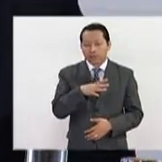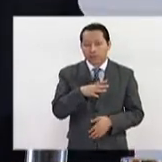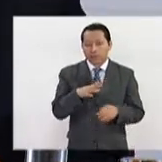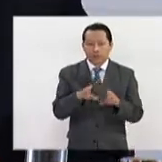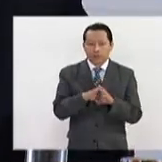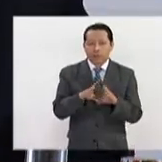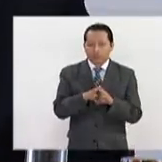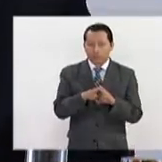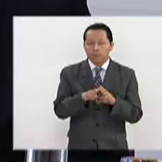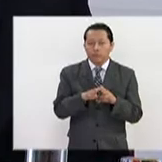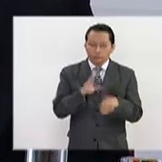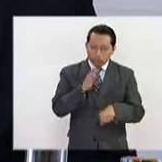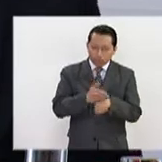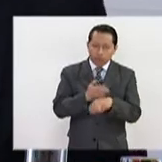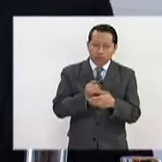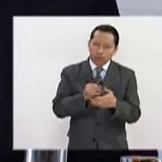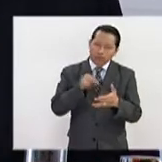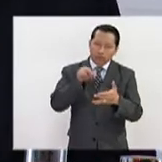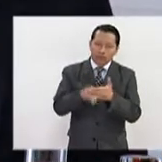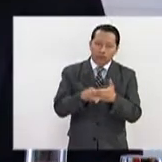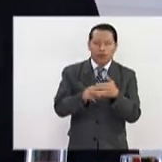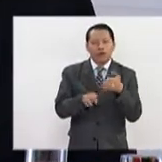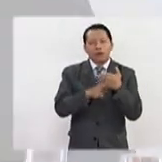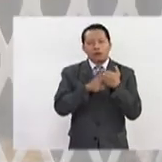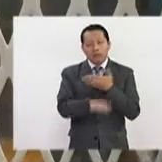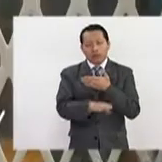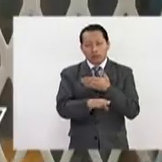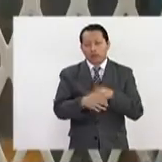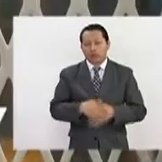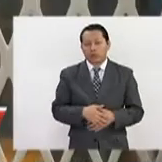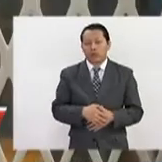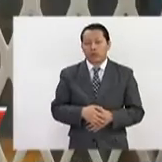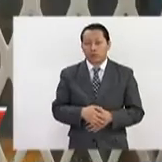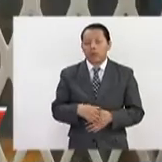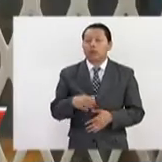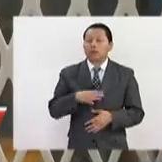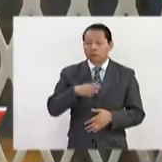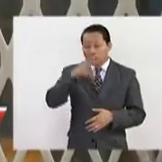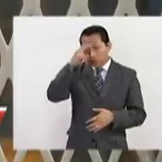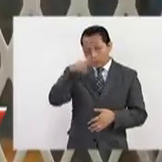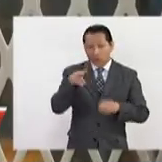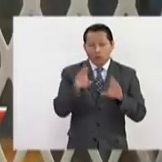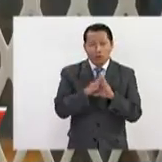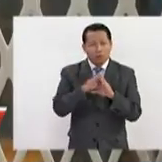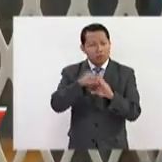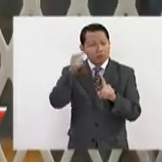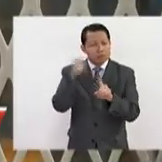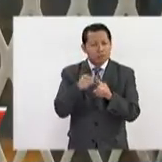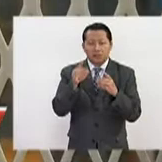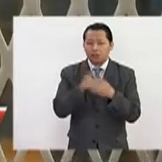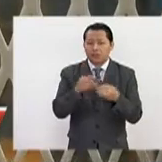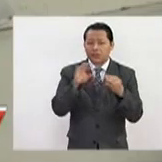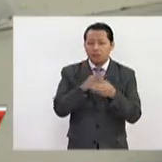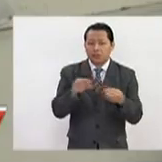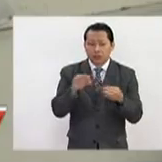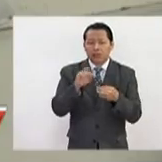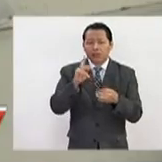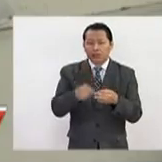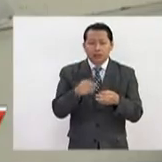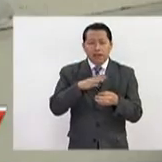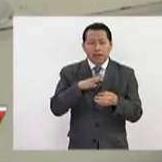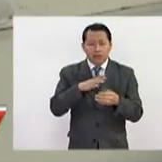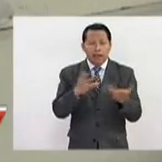evitada que se les imponga la pena de muerte gracias a este programa. La autoridad mexicana ha sido enfática en que no pretende condonar